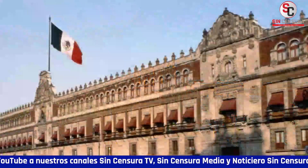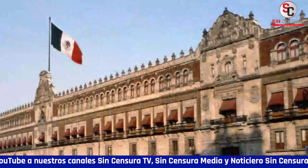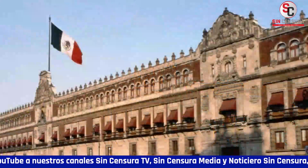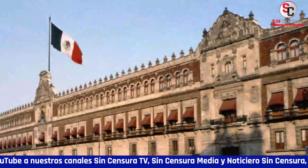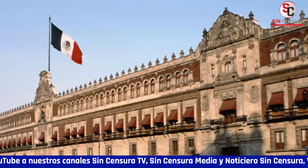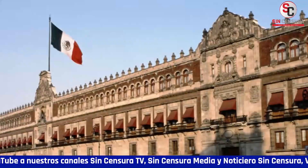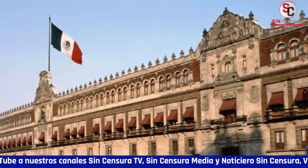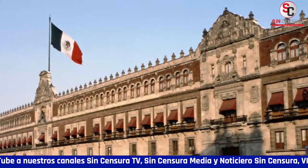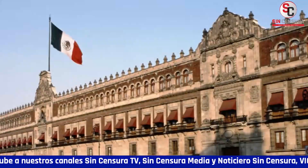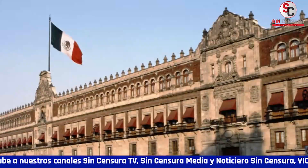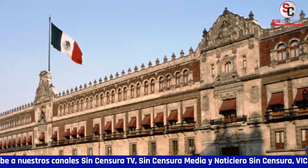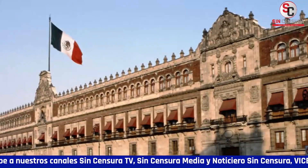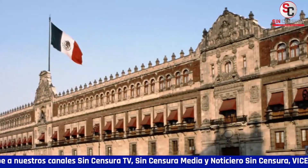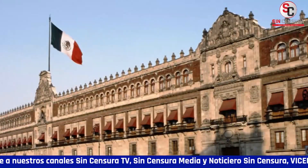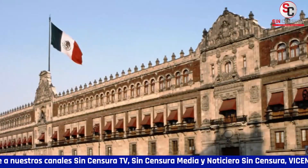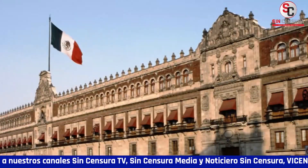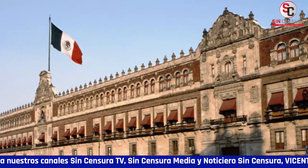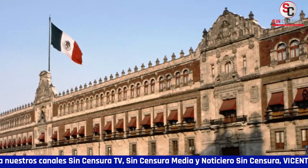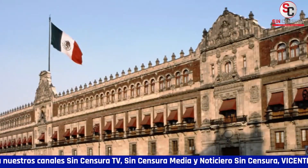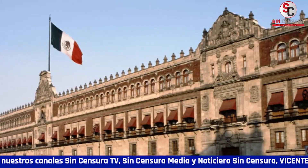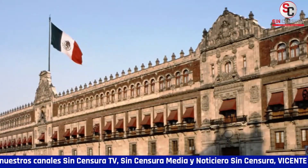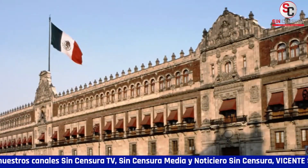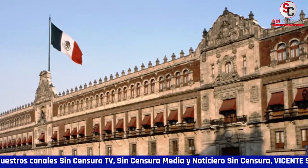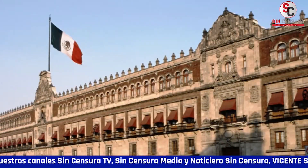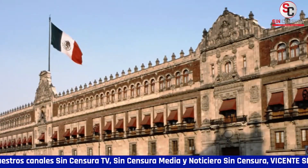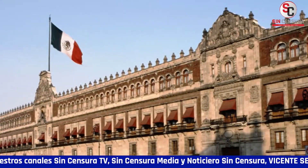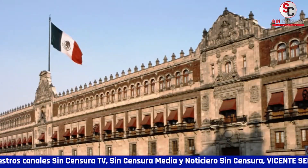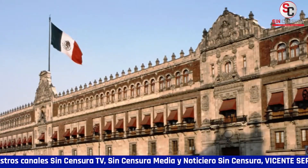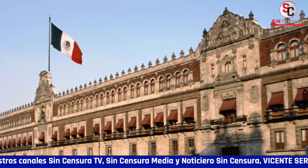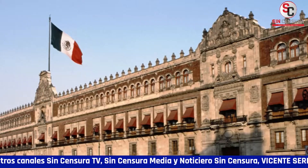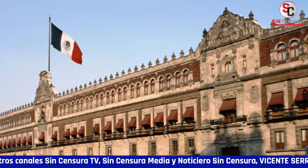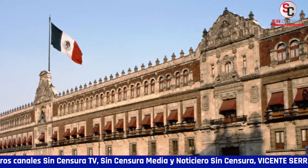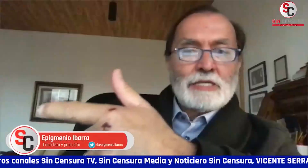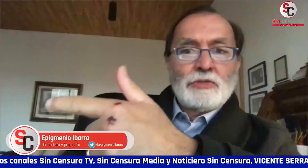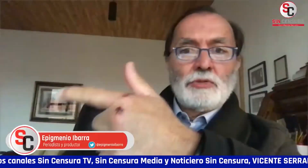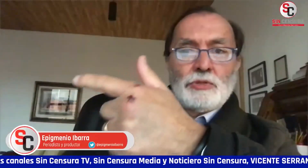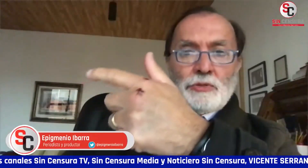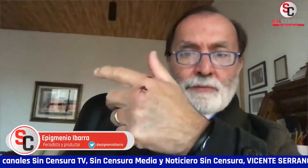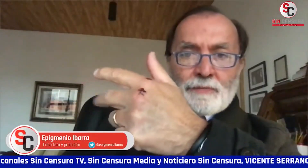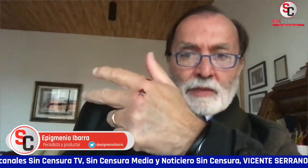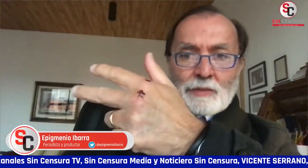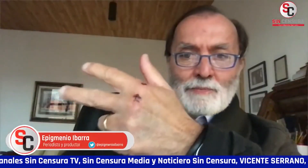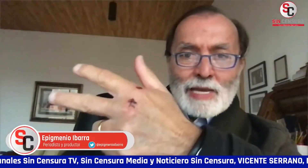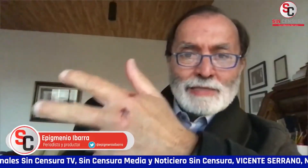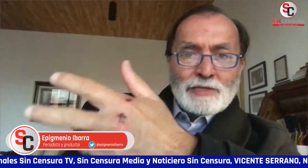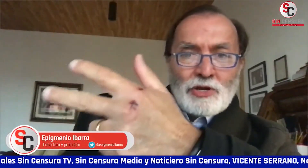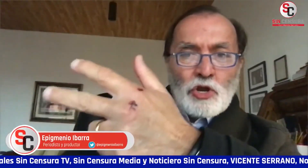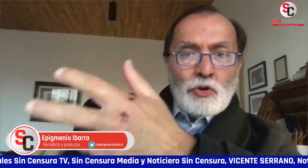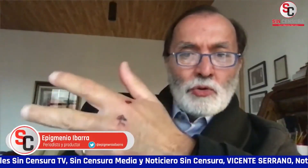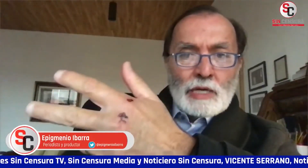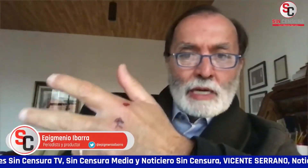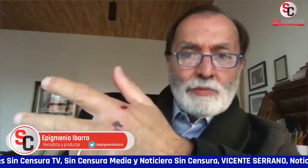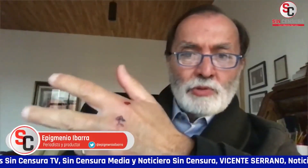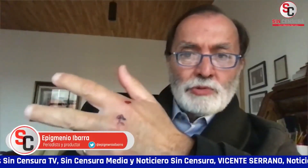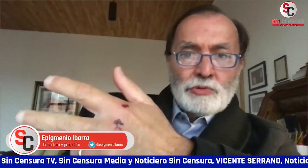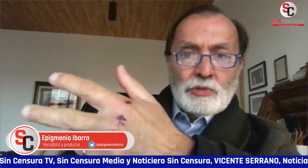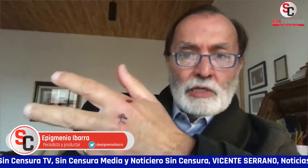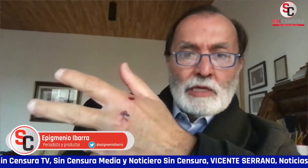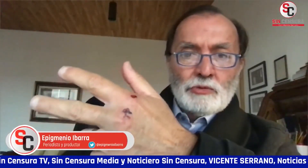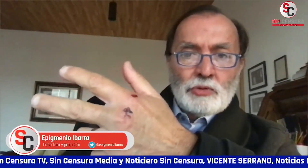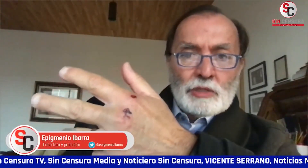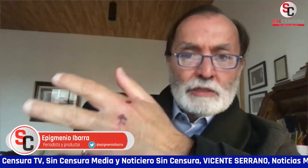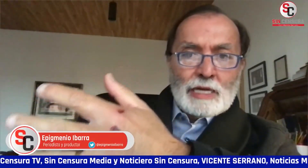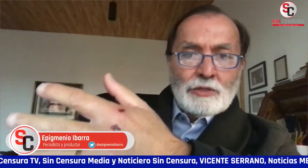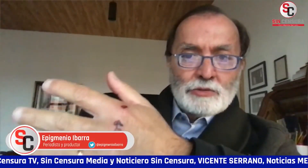tener uno de los regímenes más corruptos, más perversos, más longevos